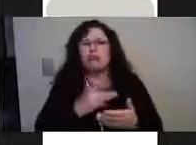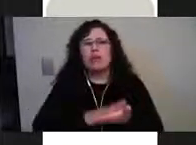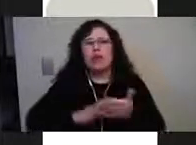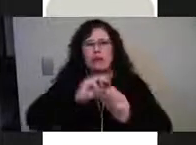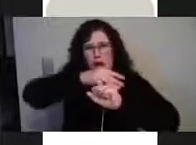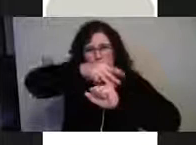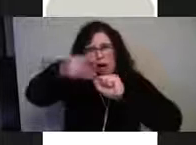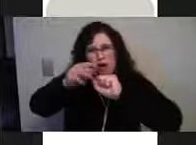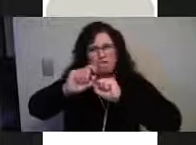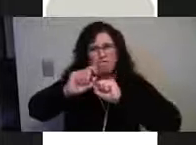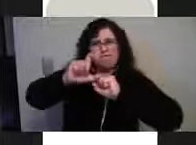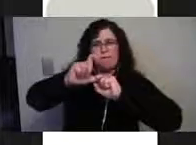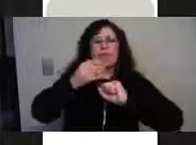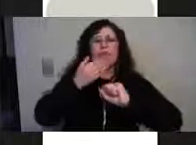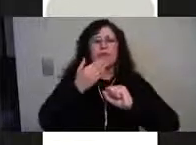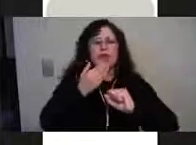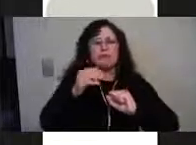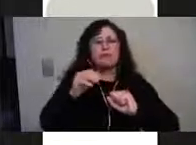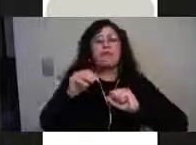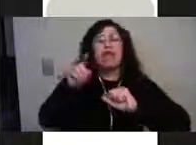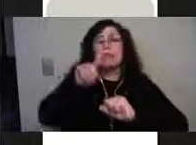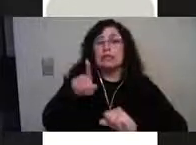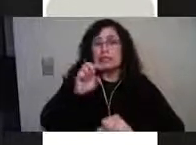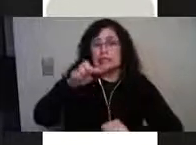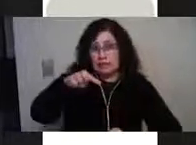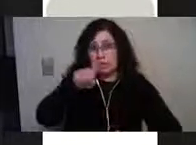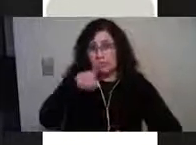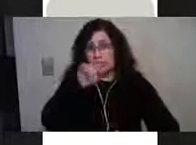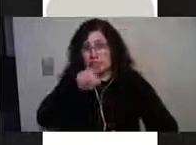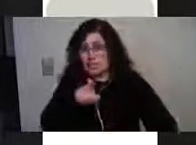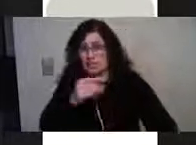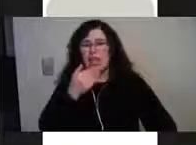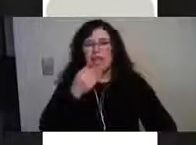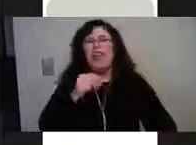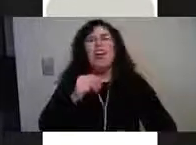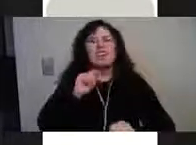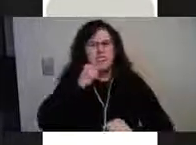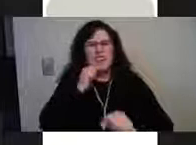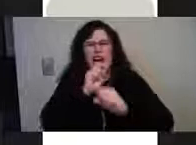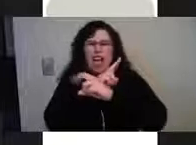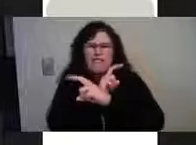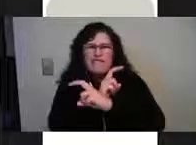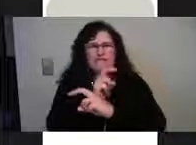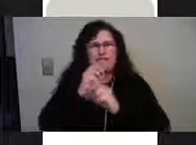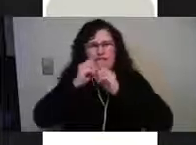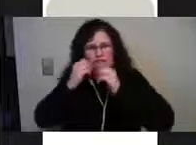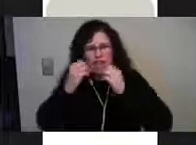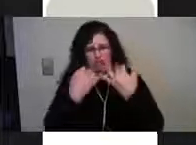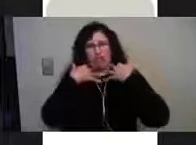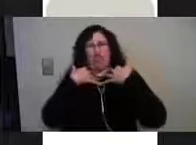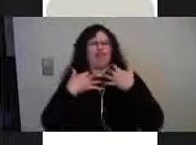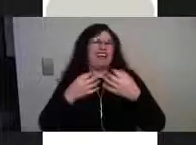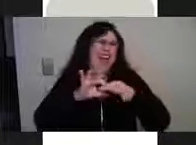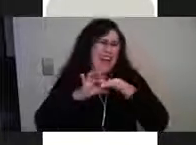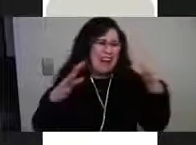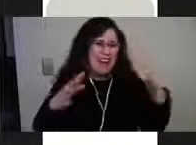una sepsis, que es una infección grave, ¿cierto? Que no es de origen meningio, ¿ya? Alguna encefalitis que puede ser viral o